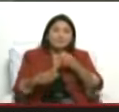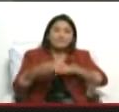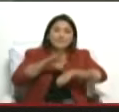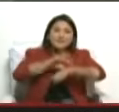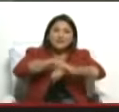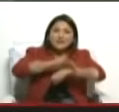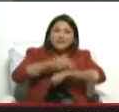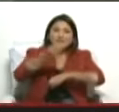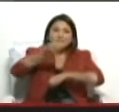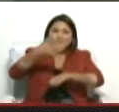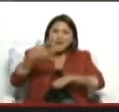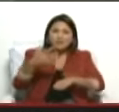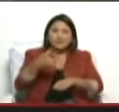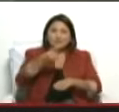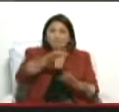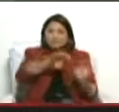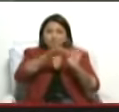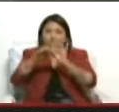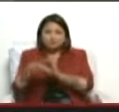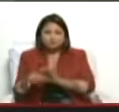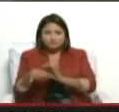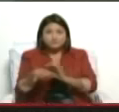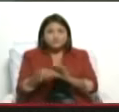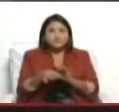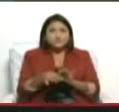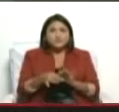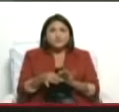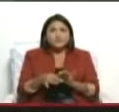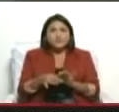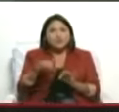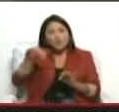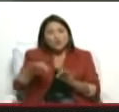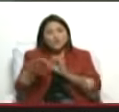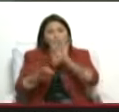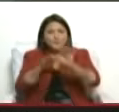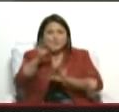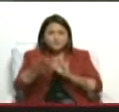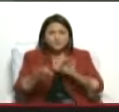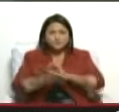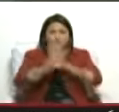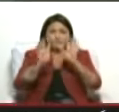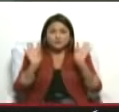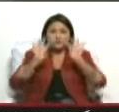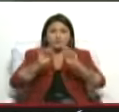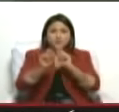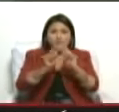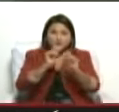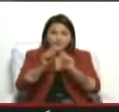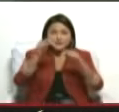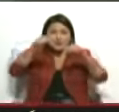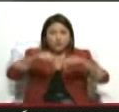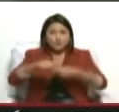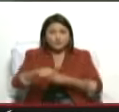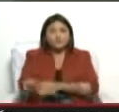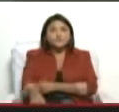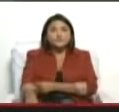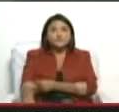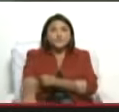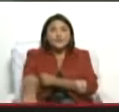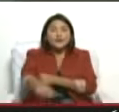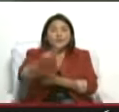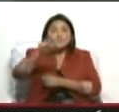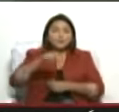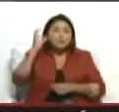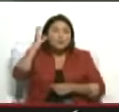concretamente vincula en este aspecto que quiero destacar en esta rueda de prensa el día de hoy a la ciudadana